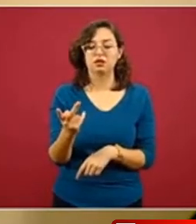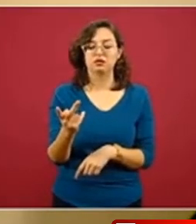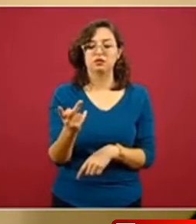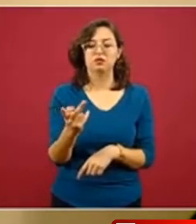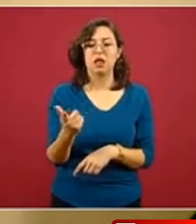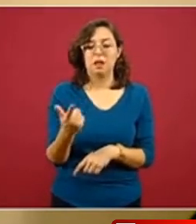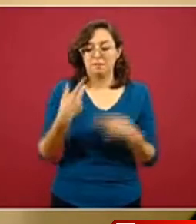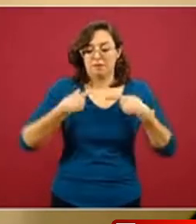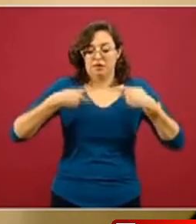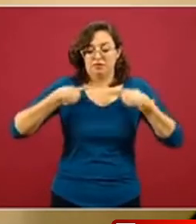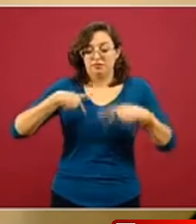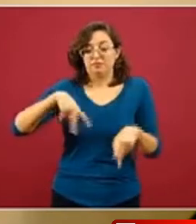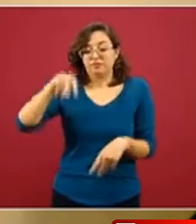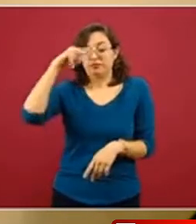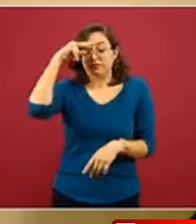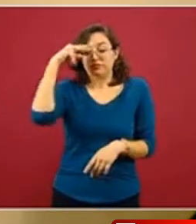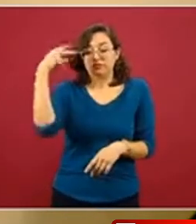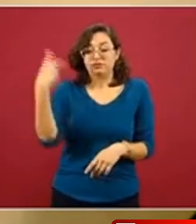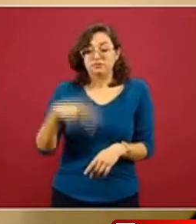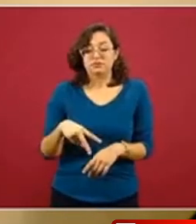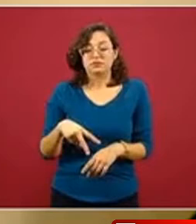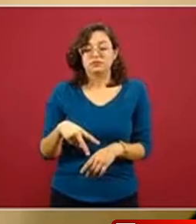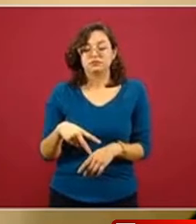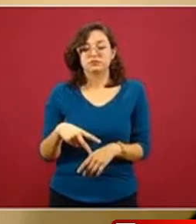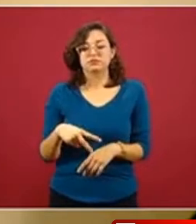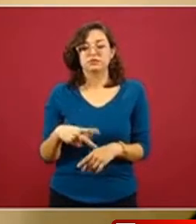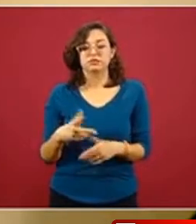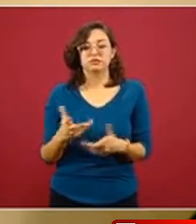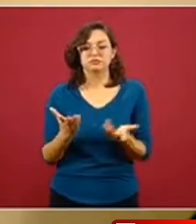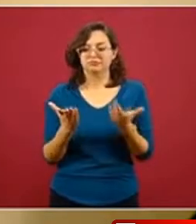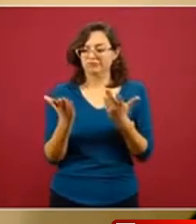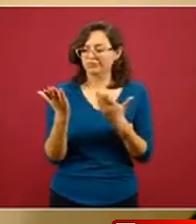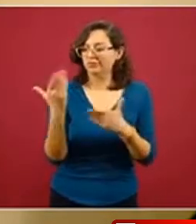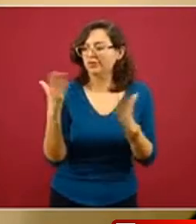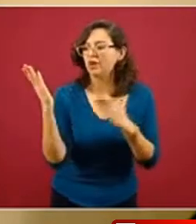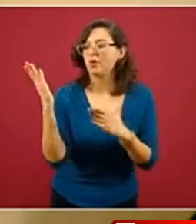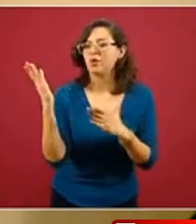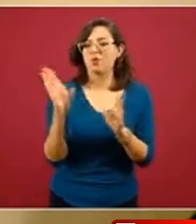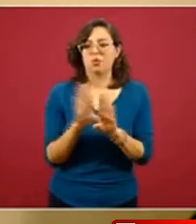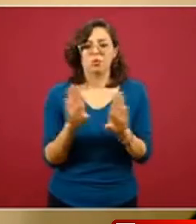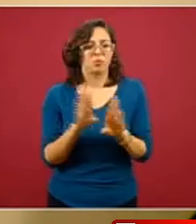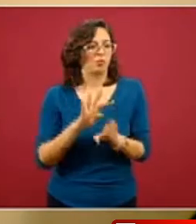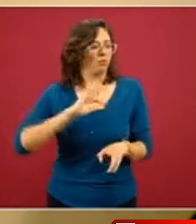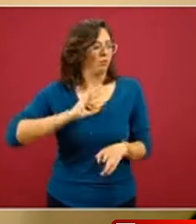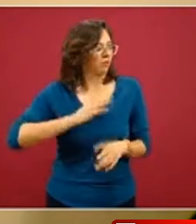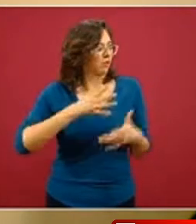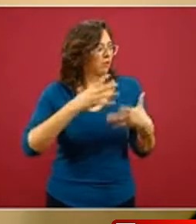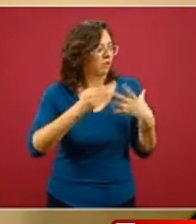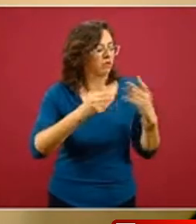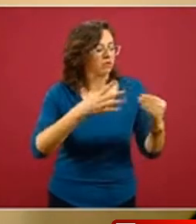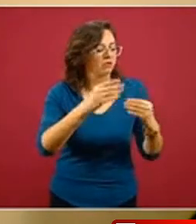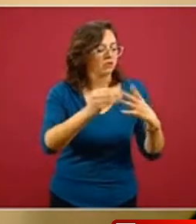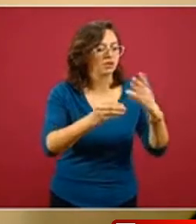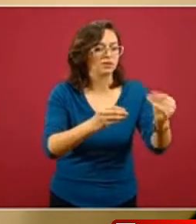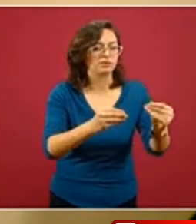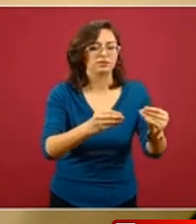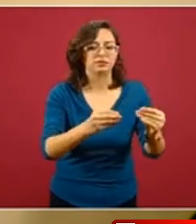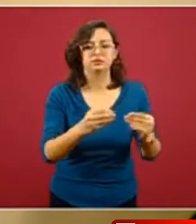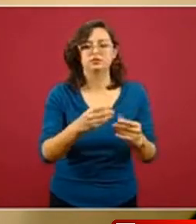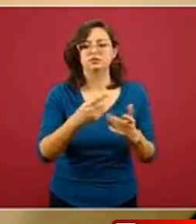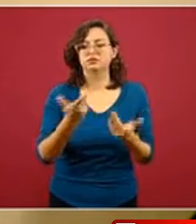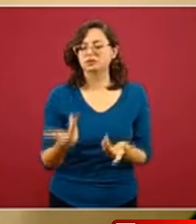puede el mexicano salir avante de todo esto, ¿no? Es una pandemia, está